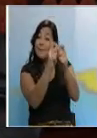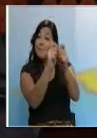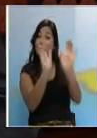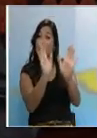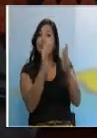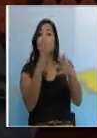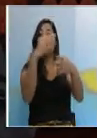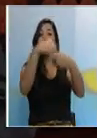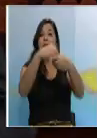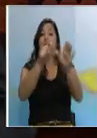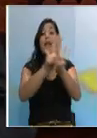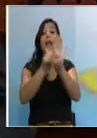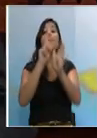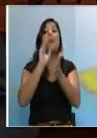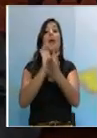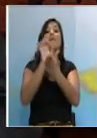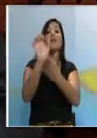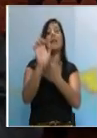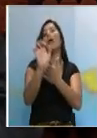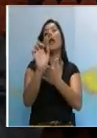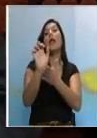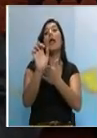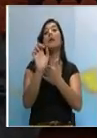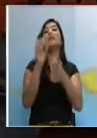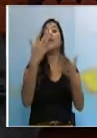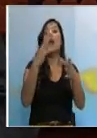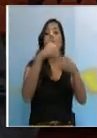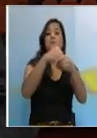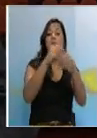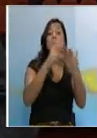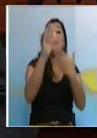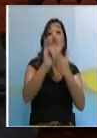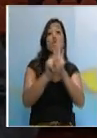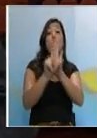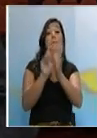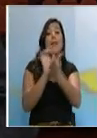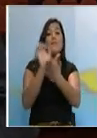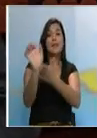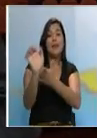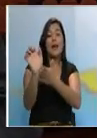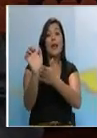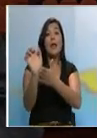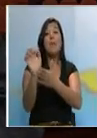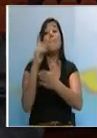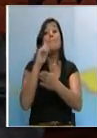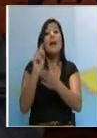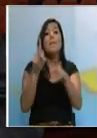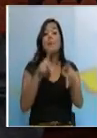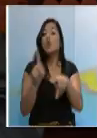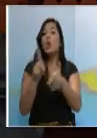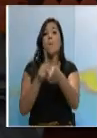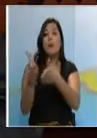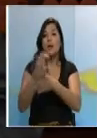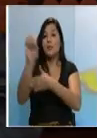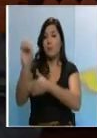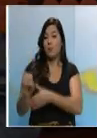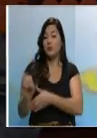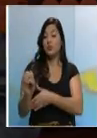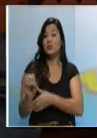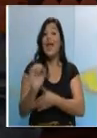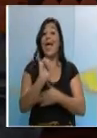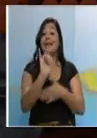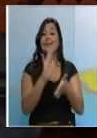en la ley para combatir, el proyecto de ley para combatir el fraude fiscal y que ha generado oposición de sectores empresariales.